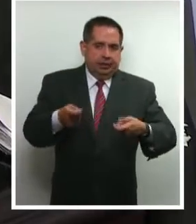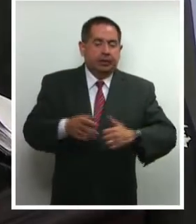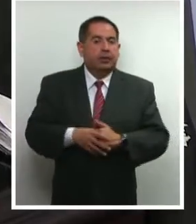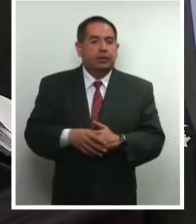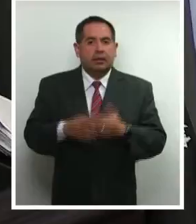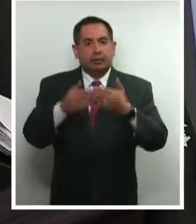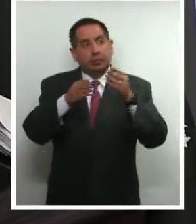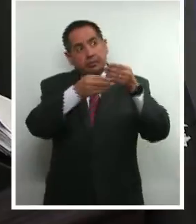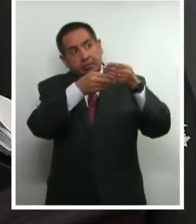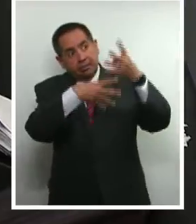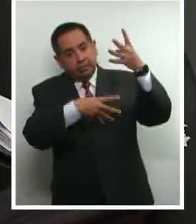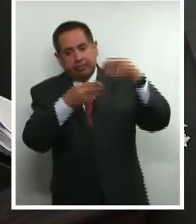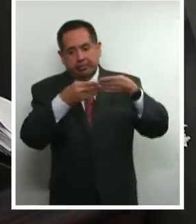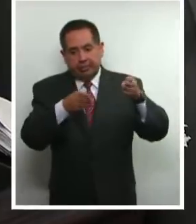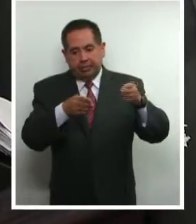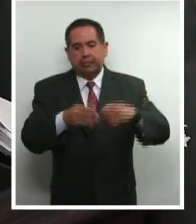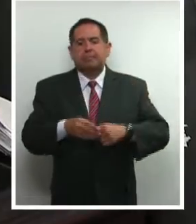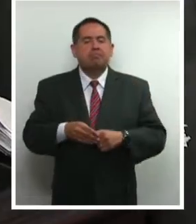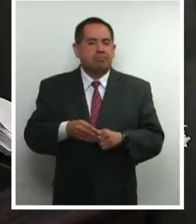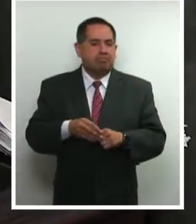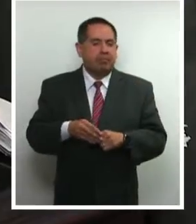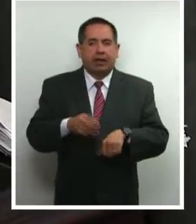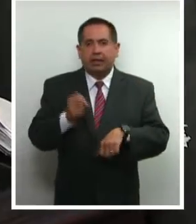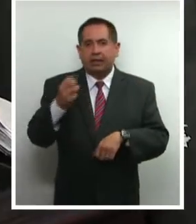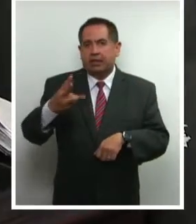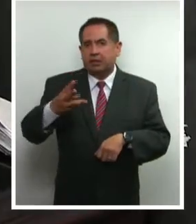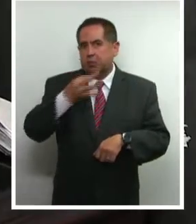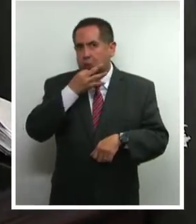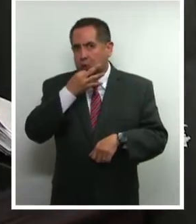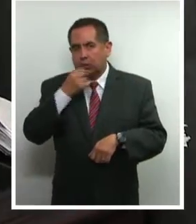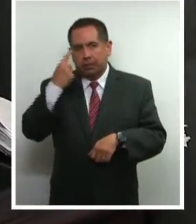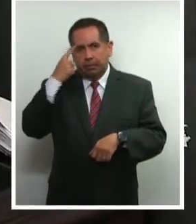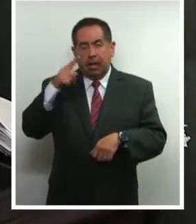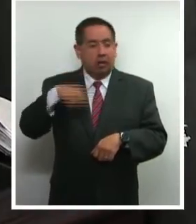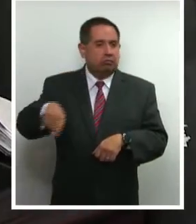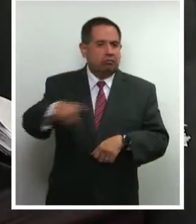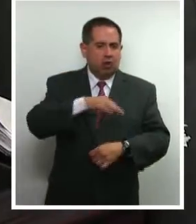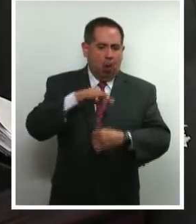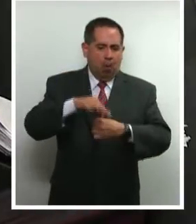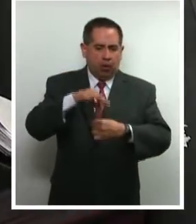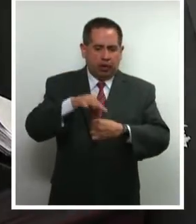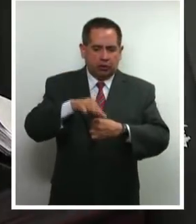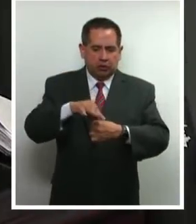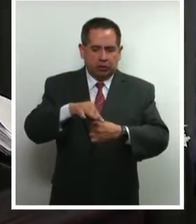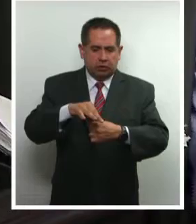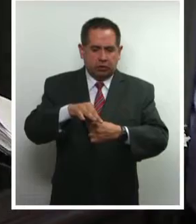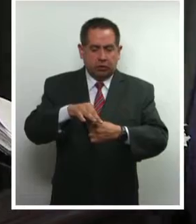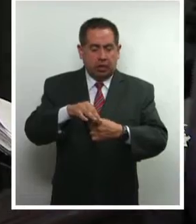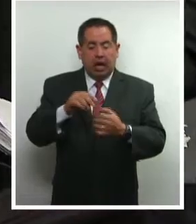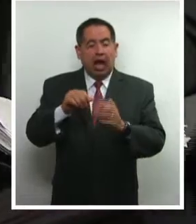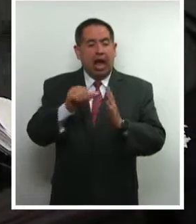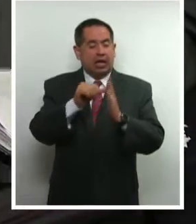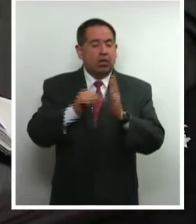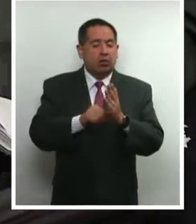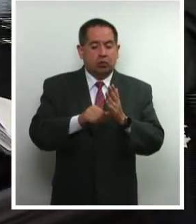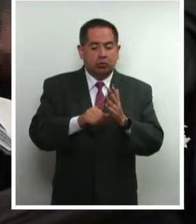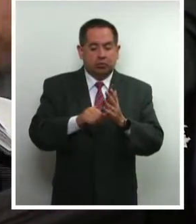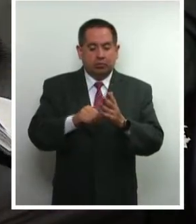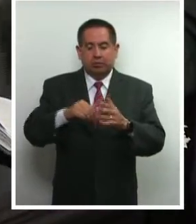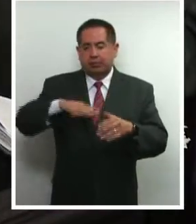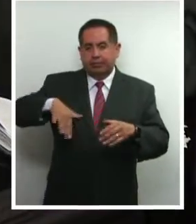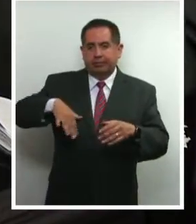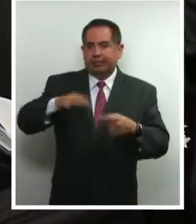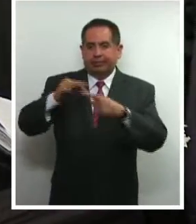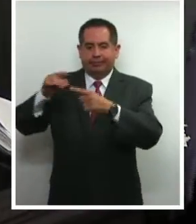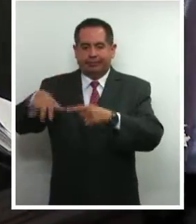Ábrase el sistema electrónico por 3 minutos para proceder a la votación de los artículos apartados.